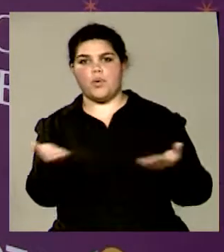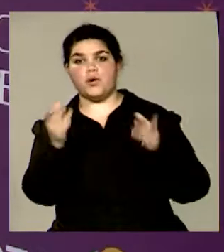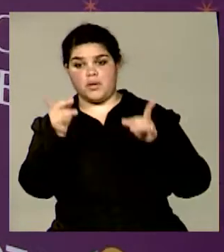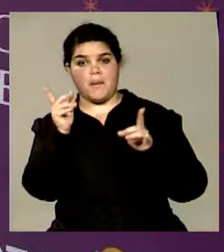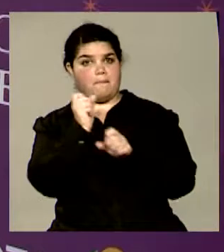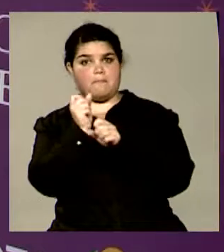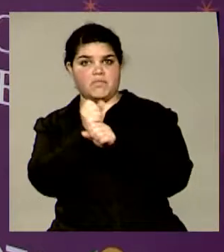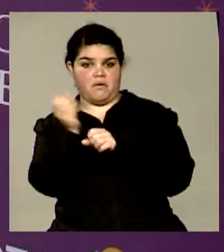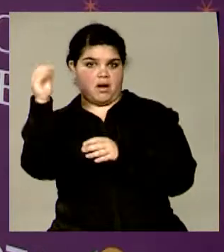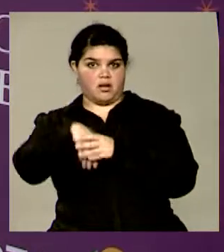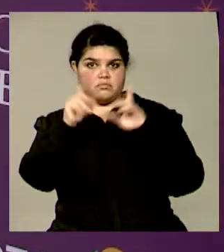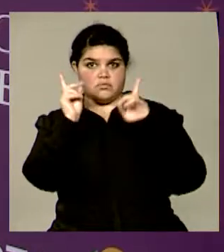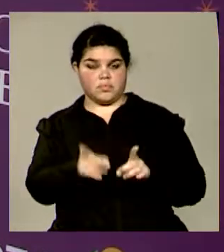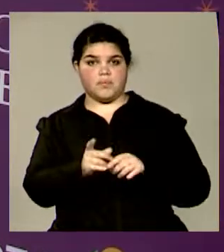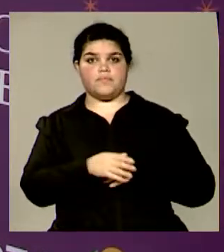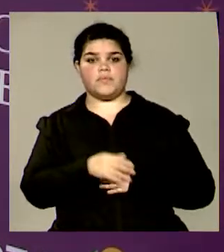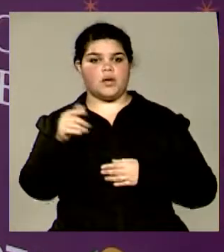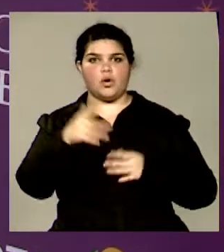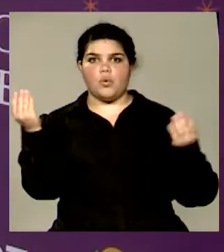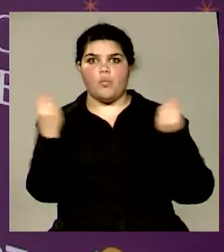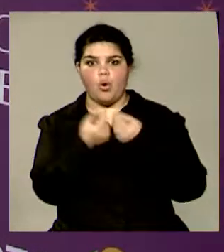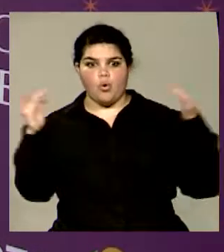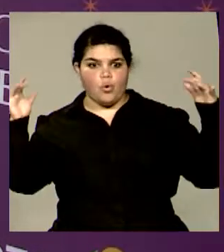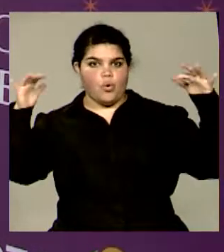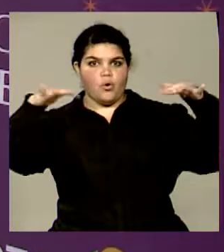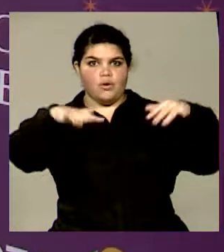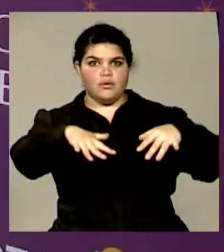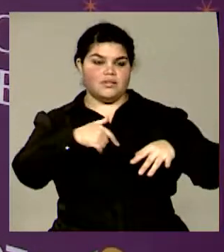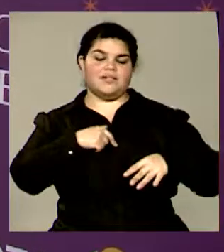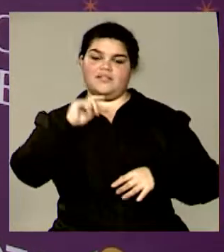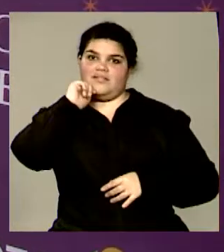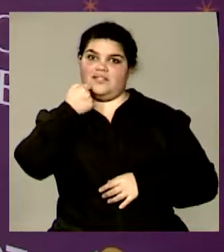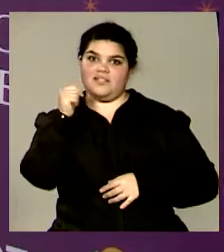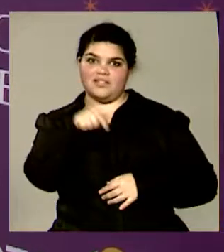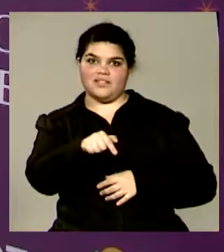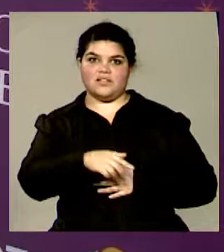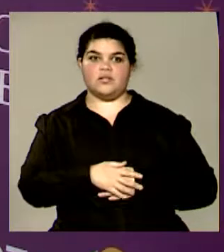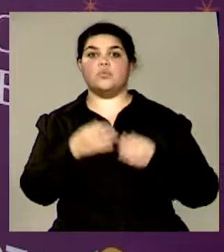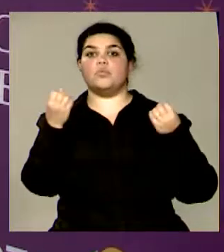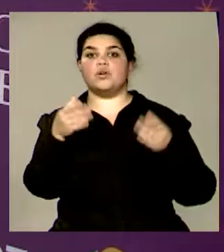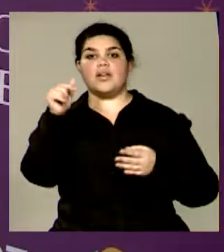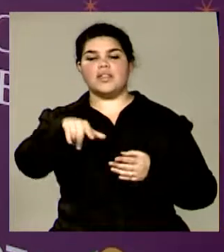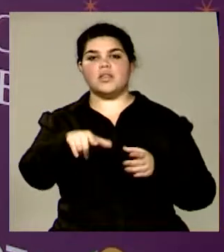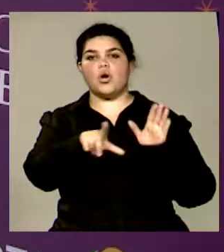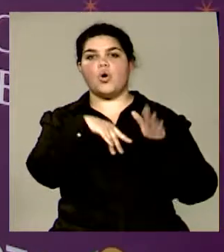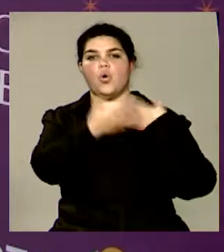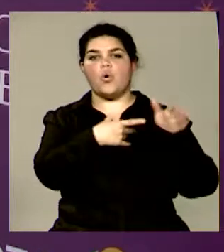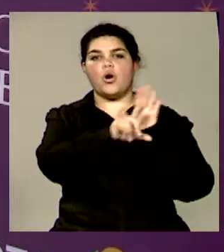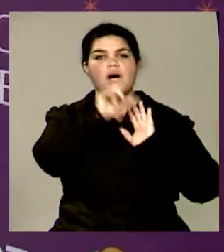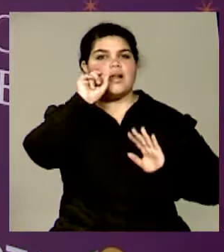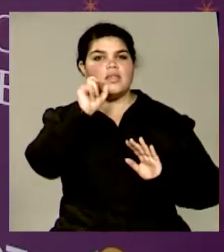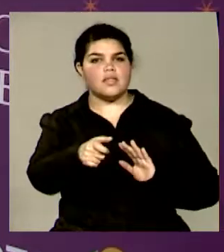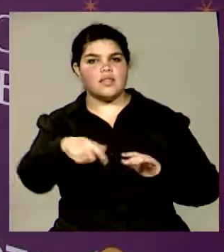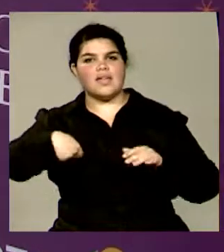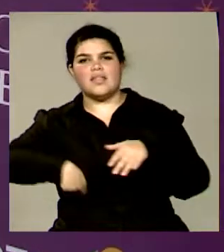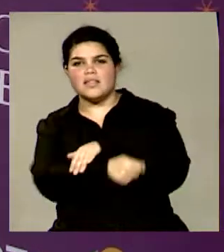también, con una enorme asistencia, lo cual nos da una gran satisfacción, sobre juego clandestino, juego ilegal y